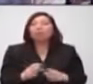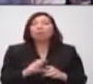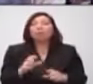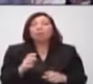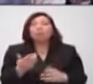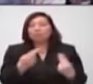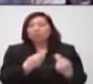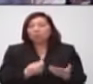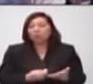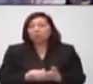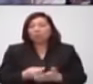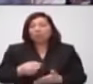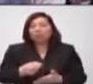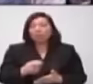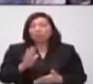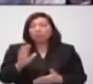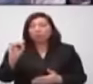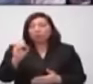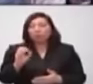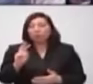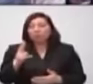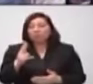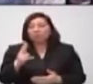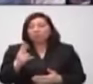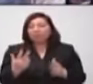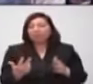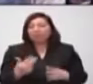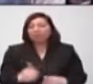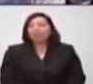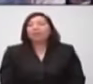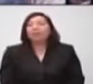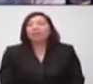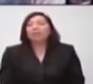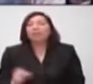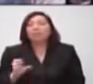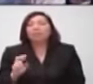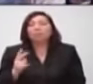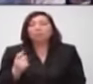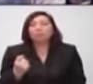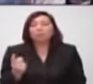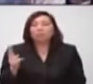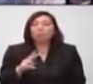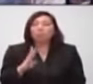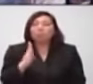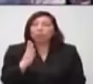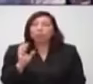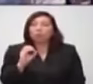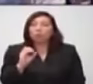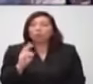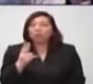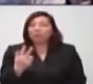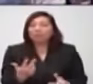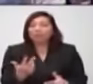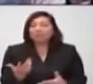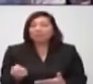se encarga del cobro del peaje a partir del 5 de octubre del 2013 y entre enero del 2011 y el 4 de octubre del 2013,